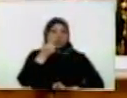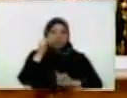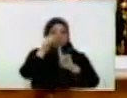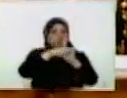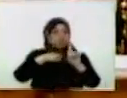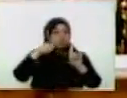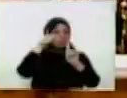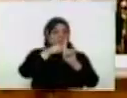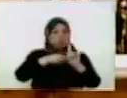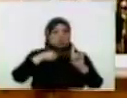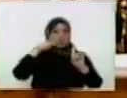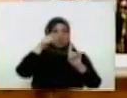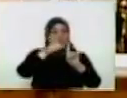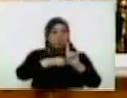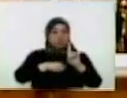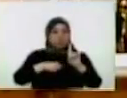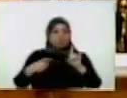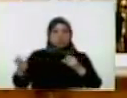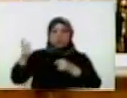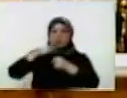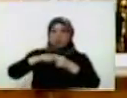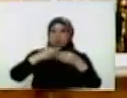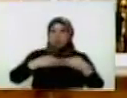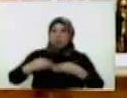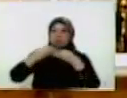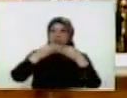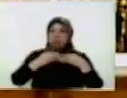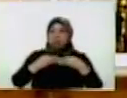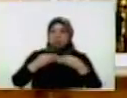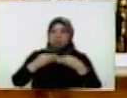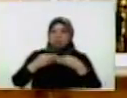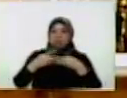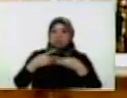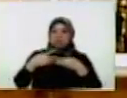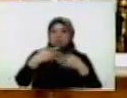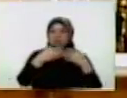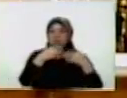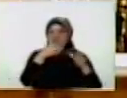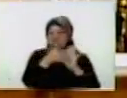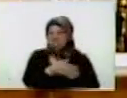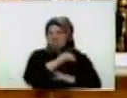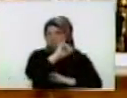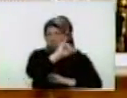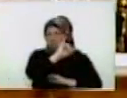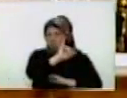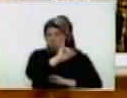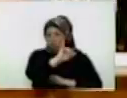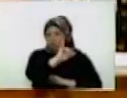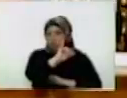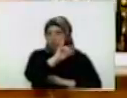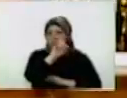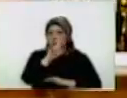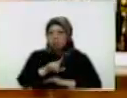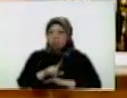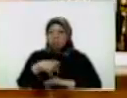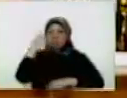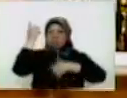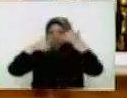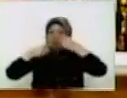el enfrentamiento imperialista y norteamericano. Afirmó además. ¡Reciban desde el fondo de mi corazón